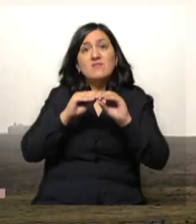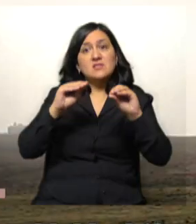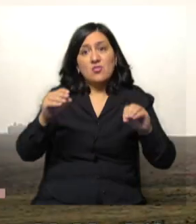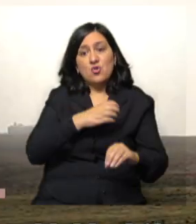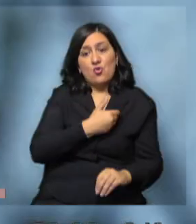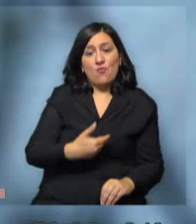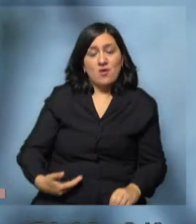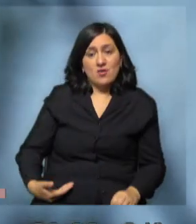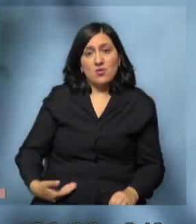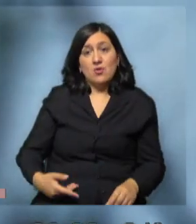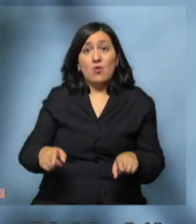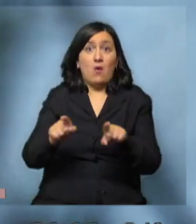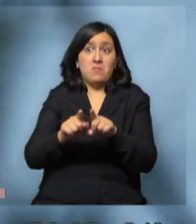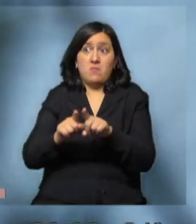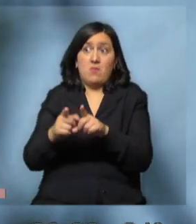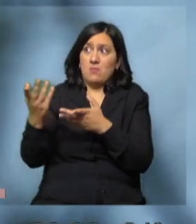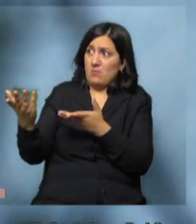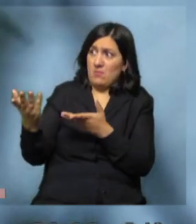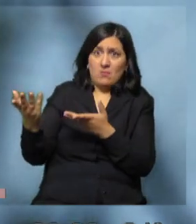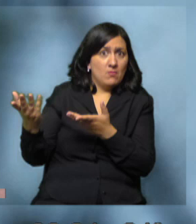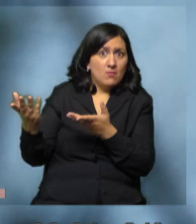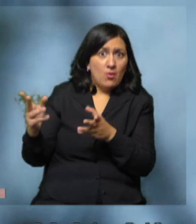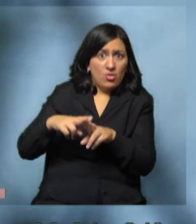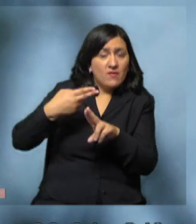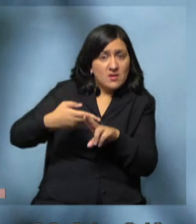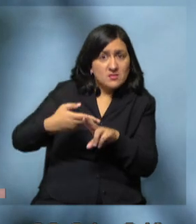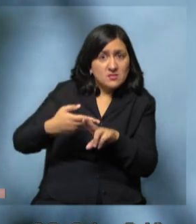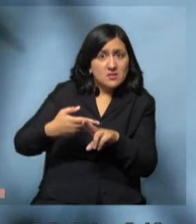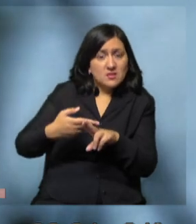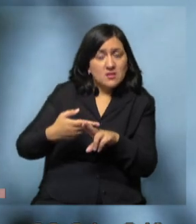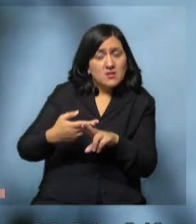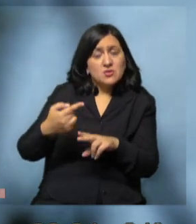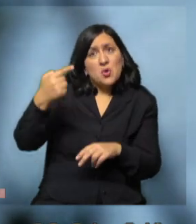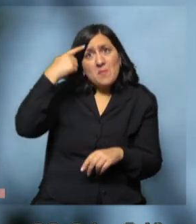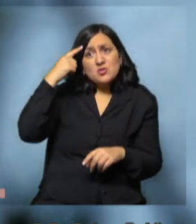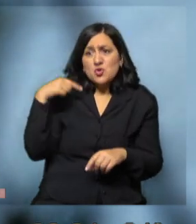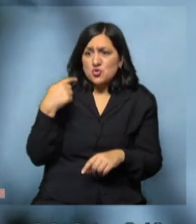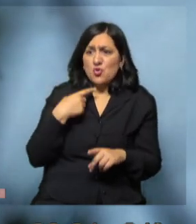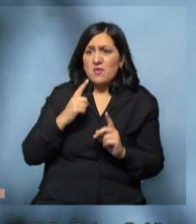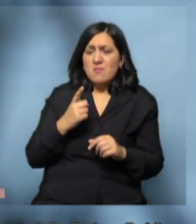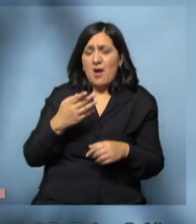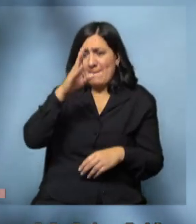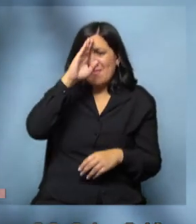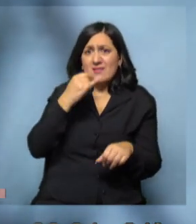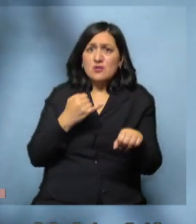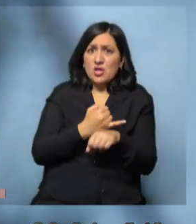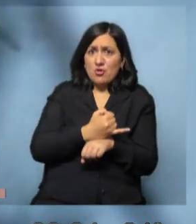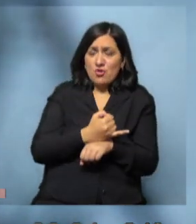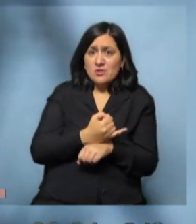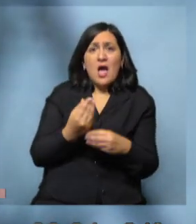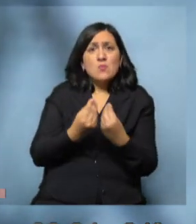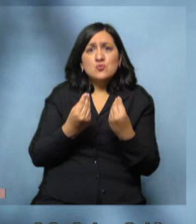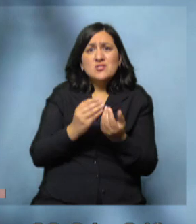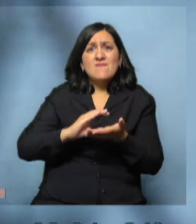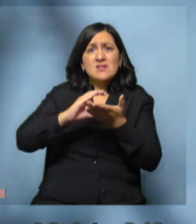y viene con la misma receta. Nosotros estamos diciendo que indudablemente hay que aprender de lo que se hizo anteriormente y que hay muchas inversiones que la puede hacer la